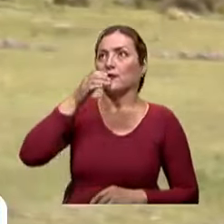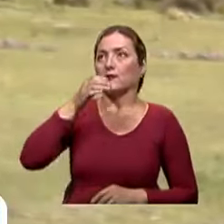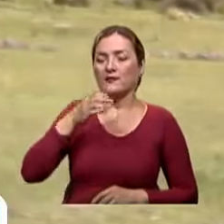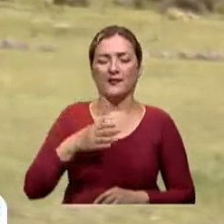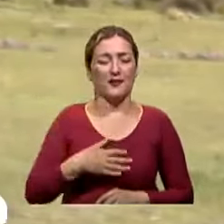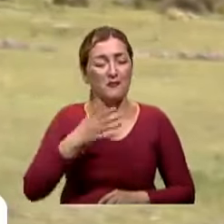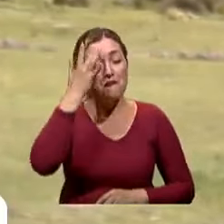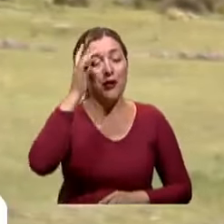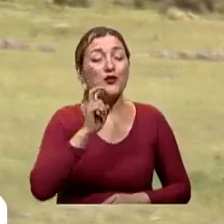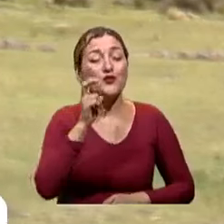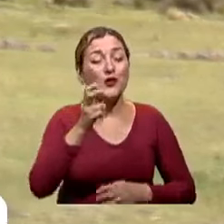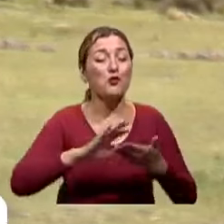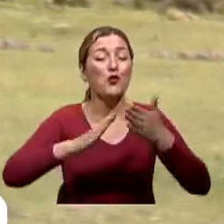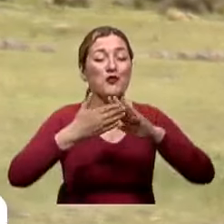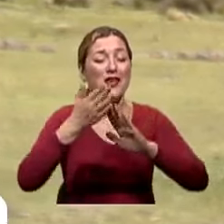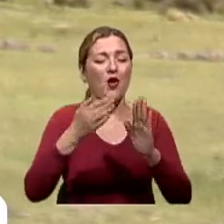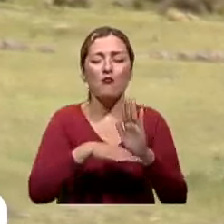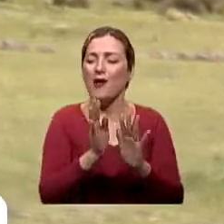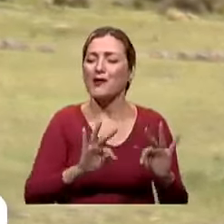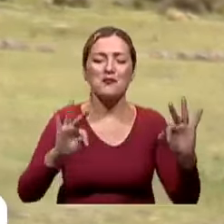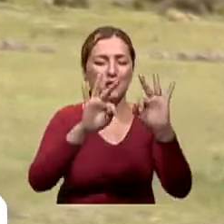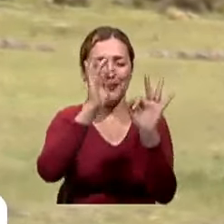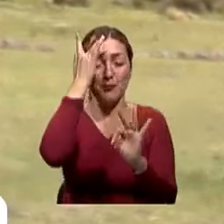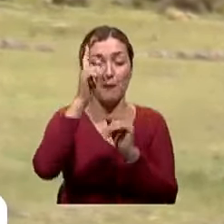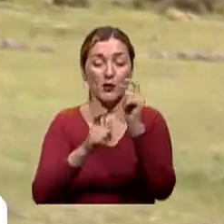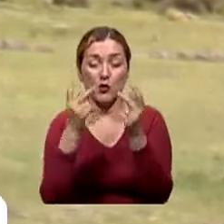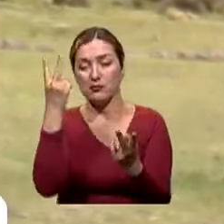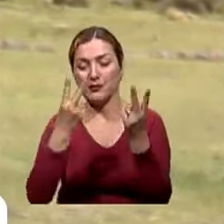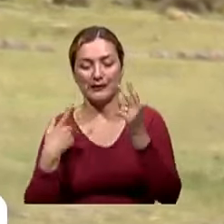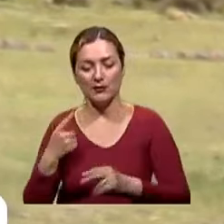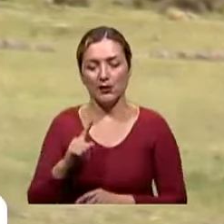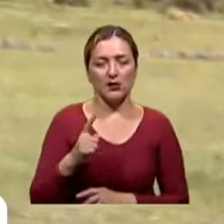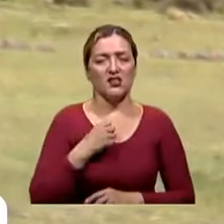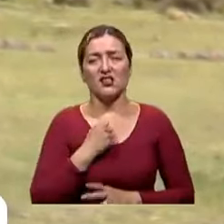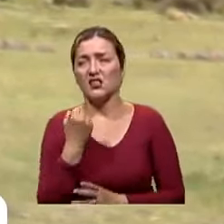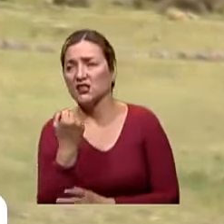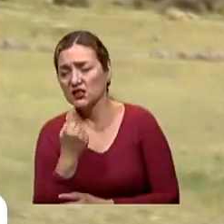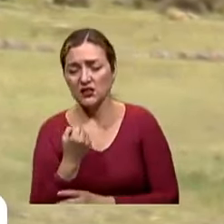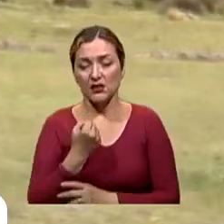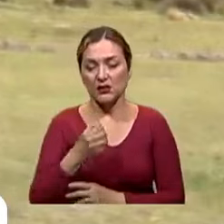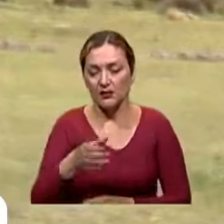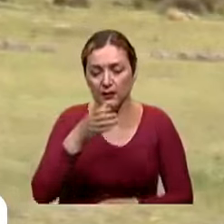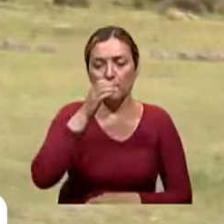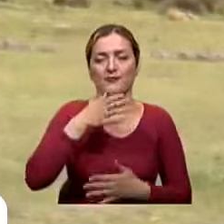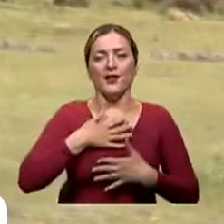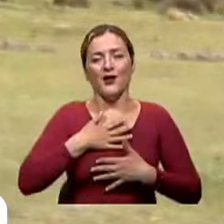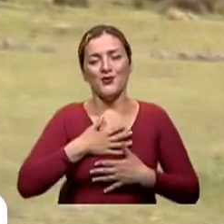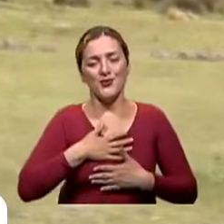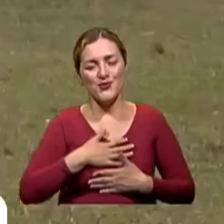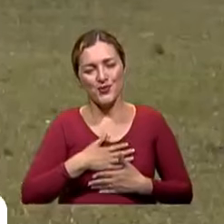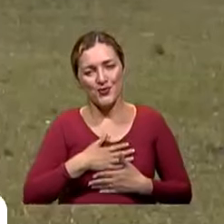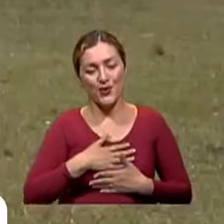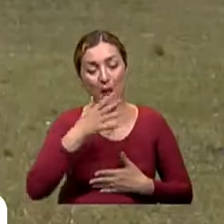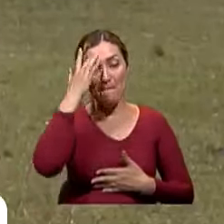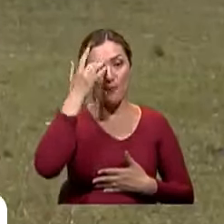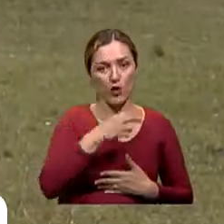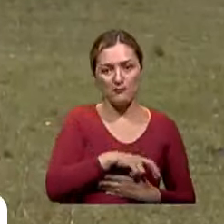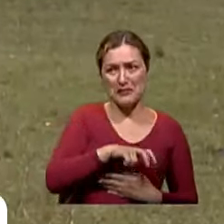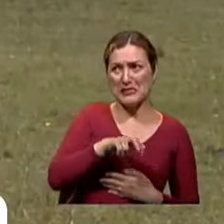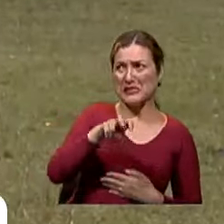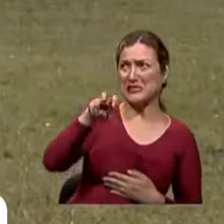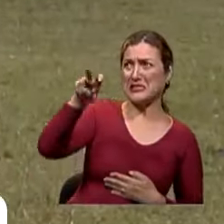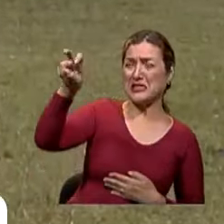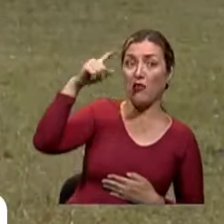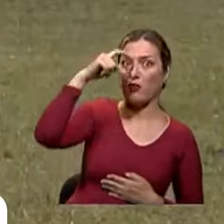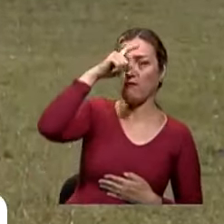tenemos para el turismo comunitario dentro de la zona centro del país. Además, es un producto innovador. En este centro